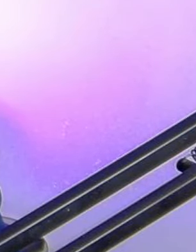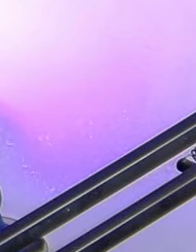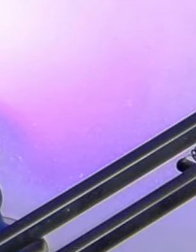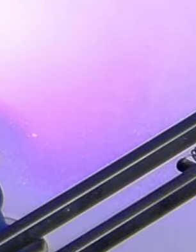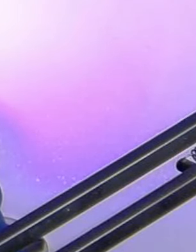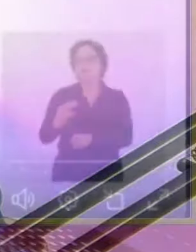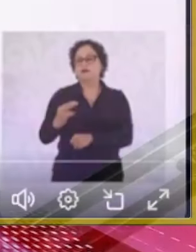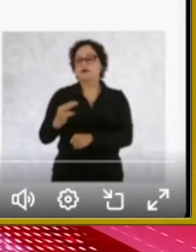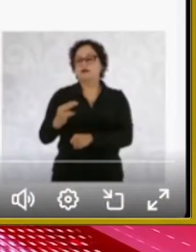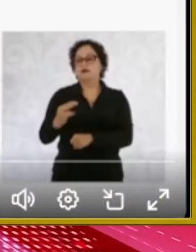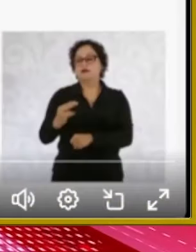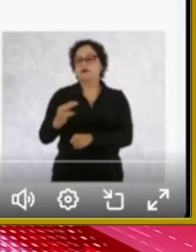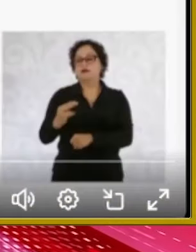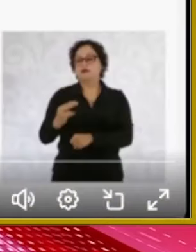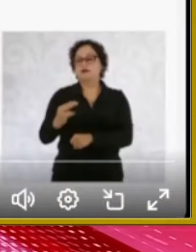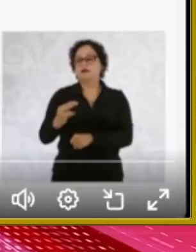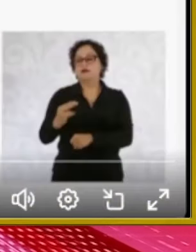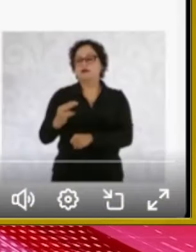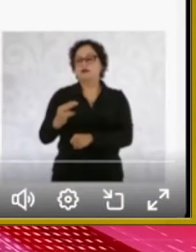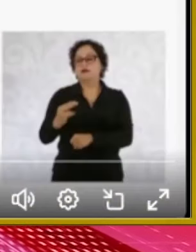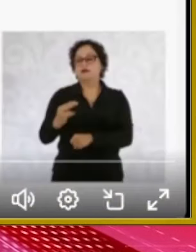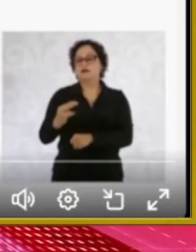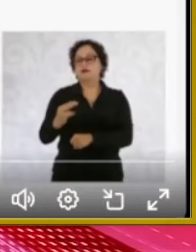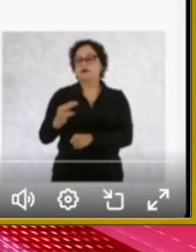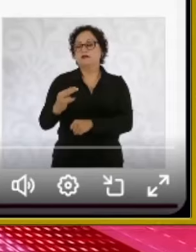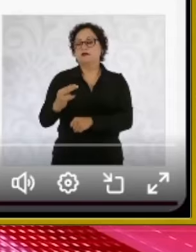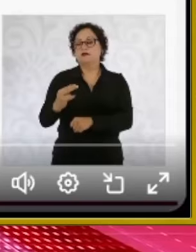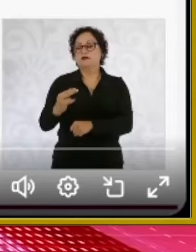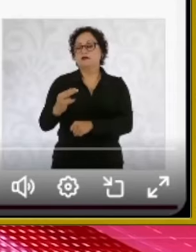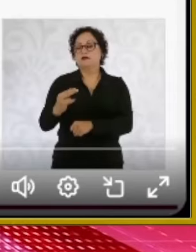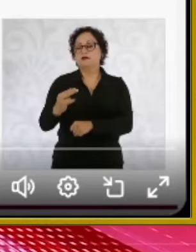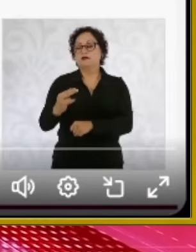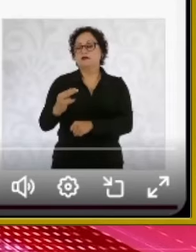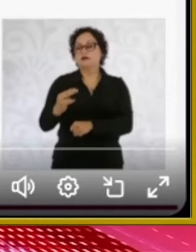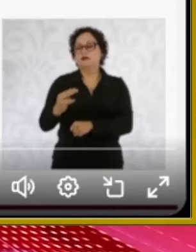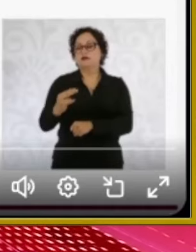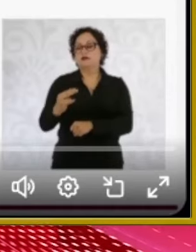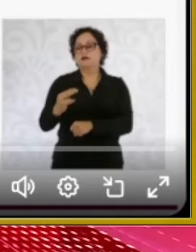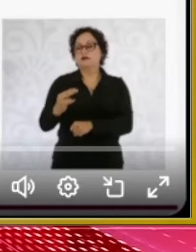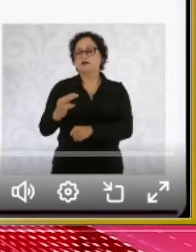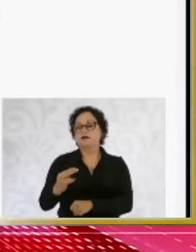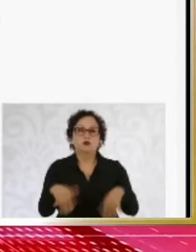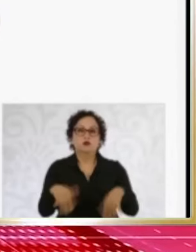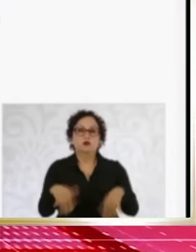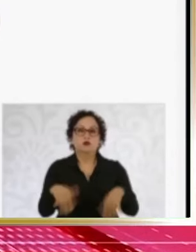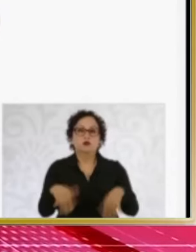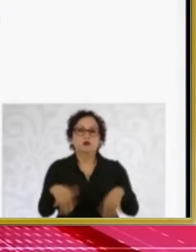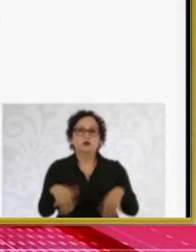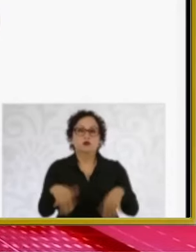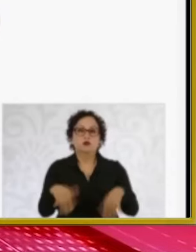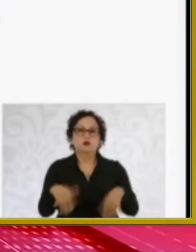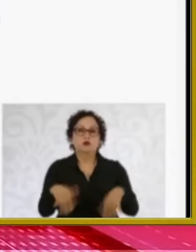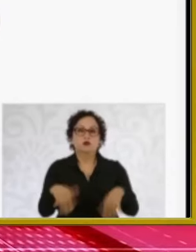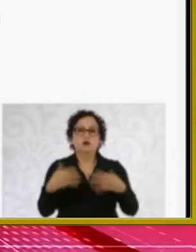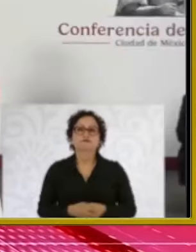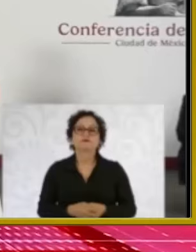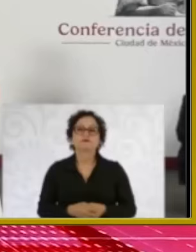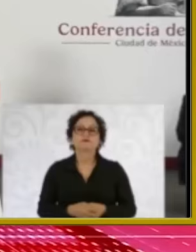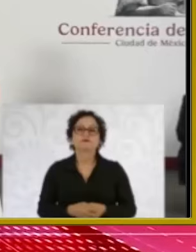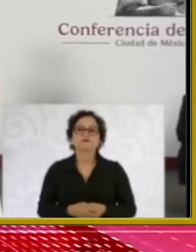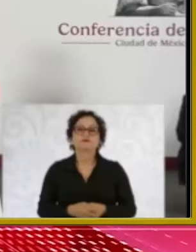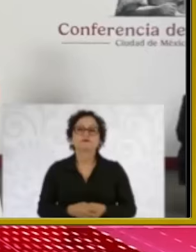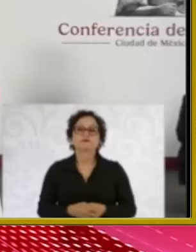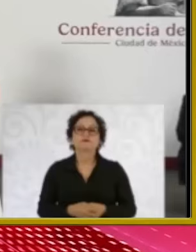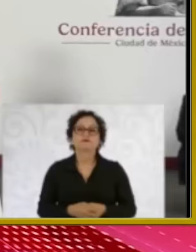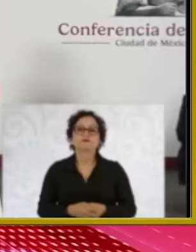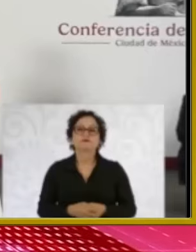detenido en la Ciudad de México tiene una solicitud de extradición por parte de las autoridades